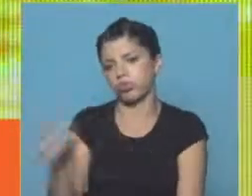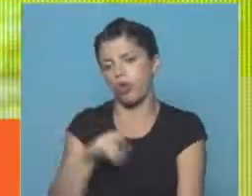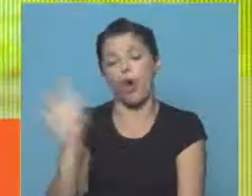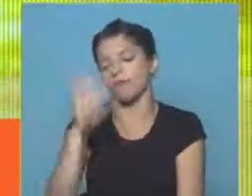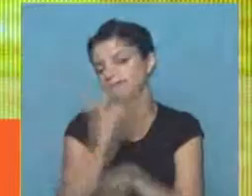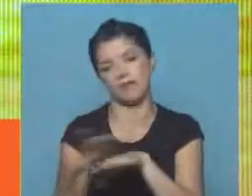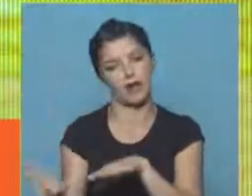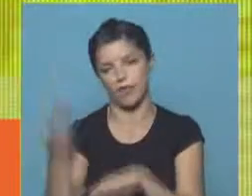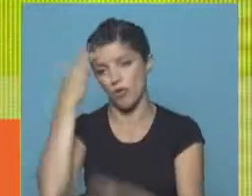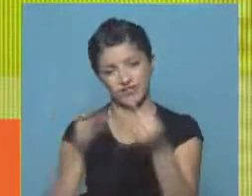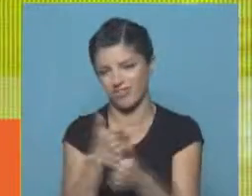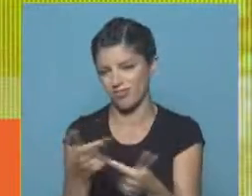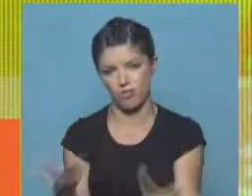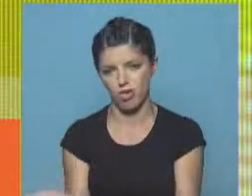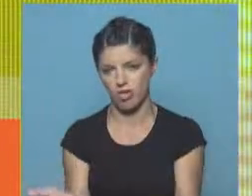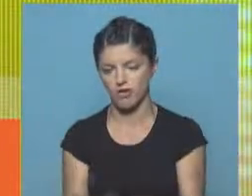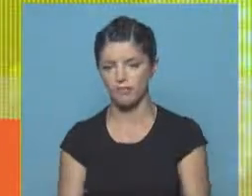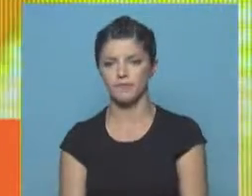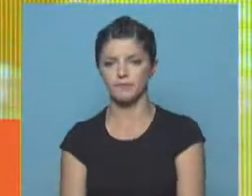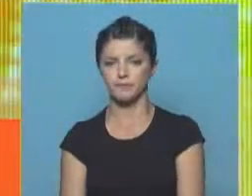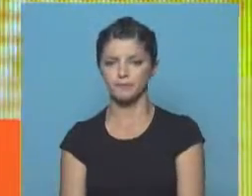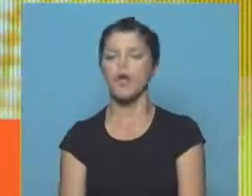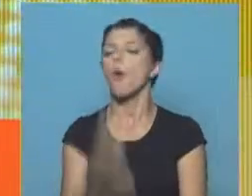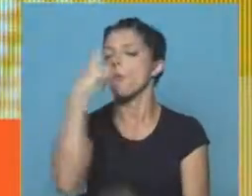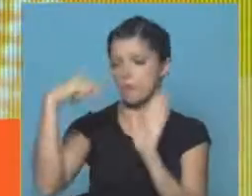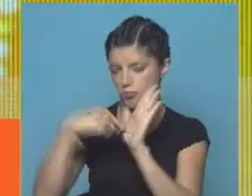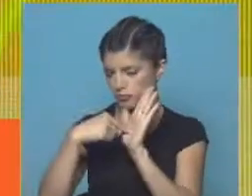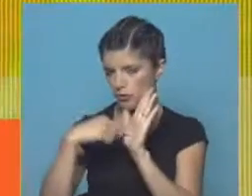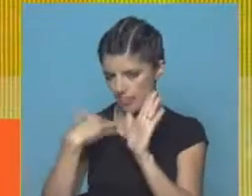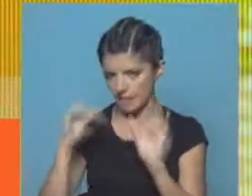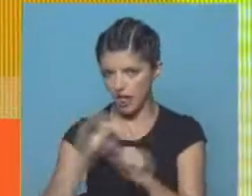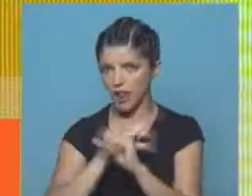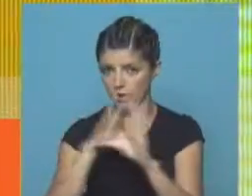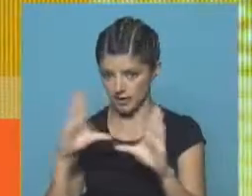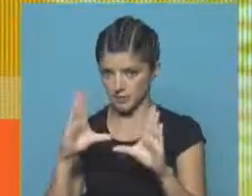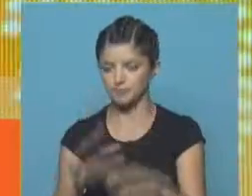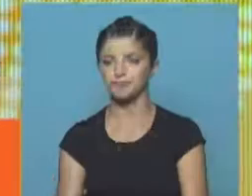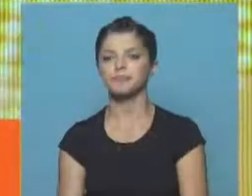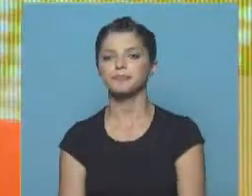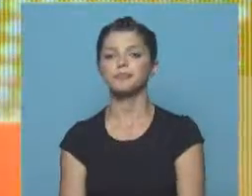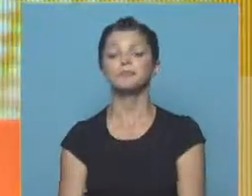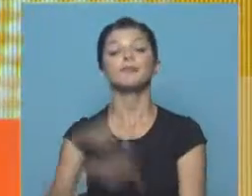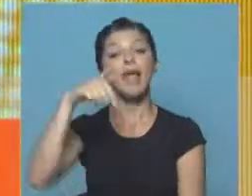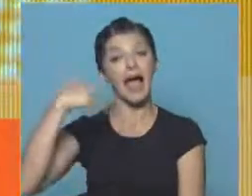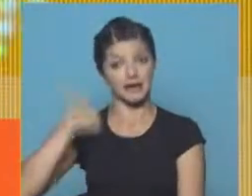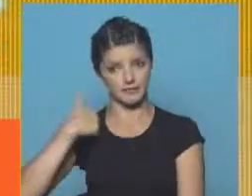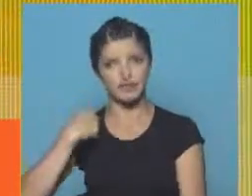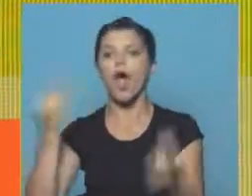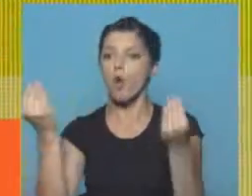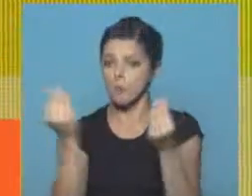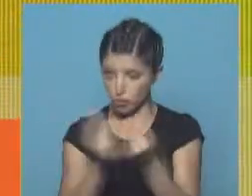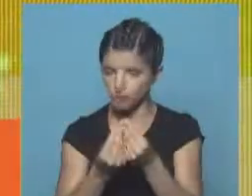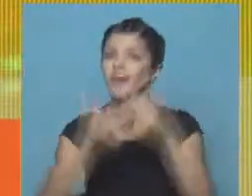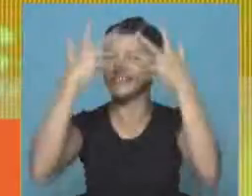la primera aclaración que hay que hacer y que es importante es que en nuestro país tenemos muchos sistemas judiciales y son